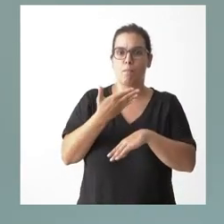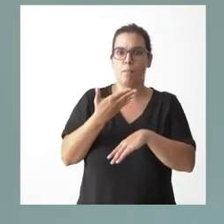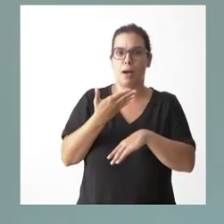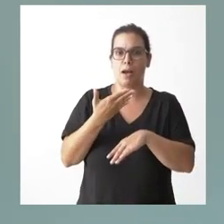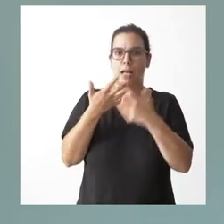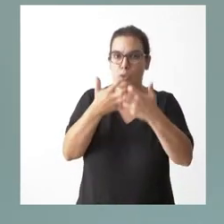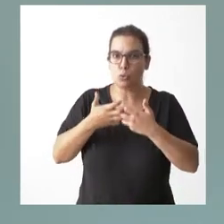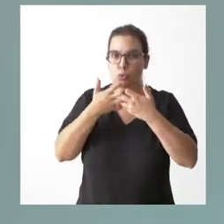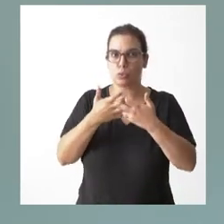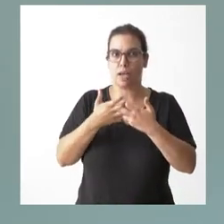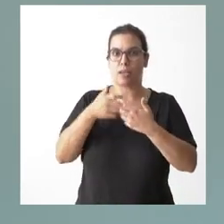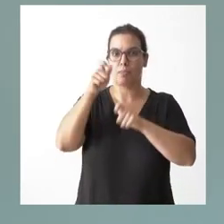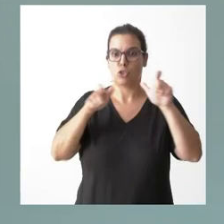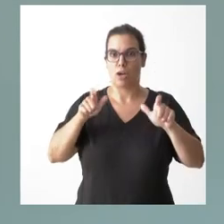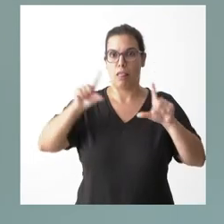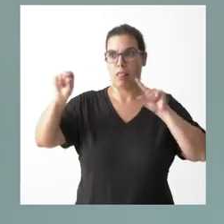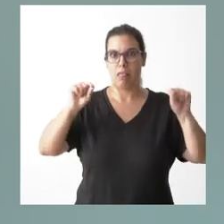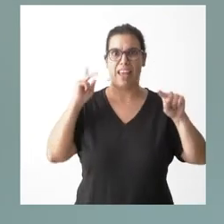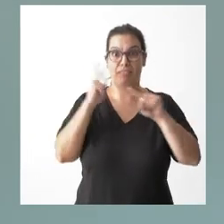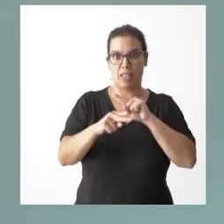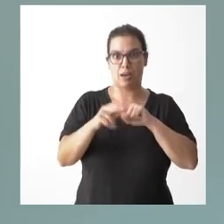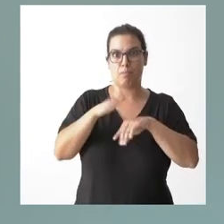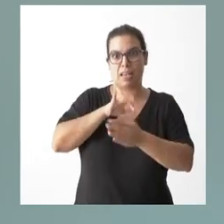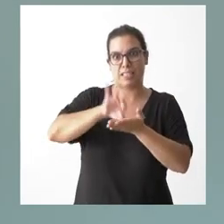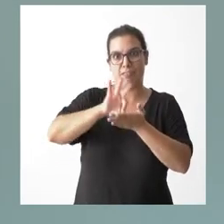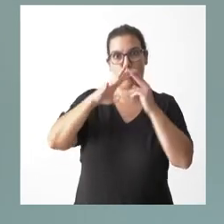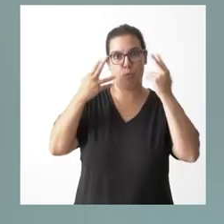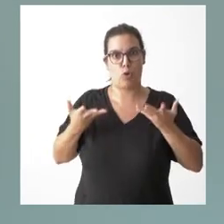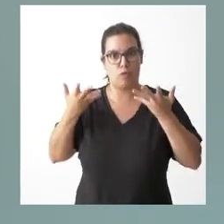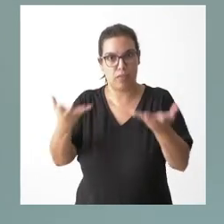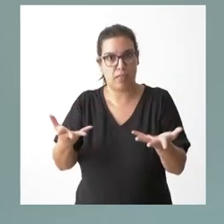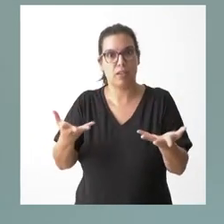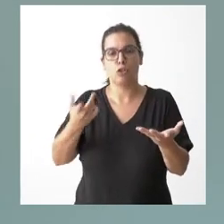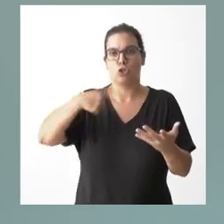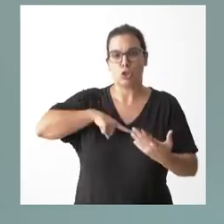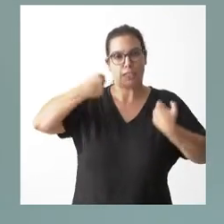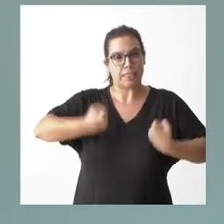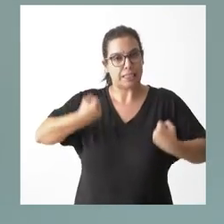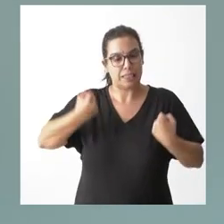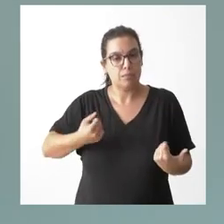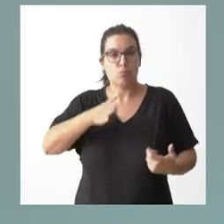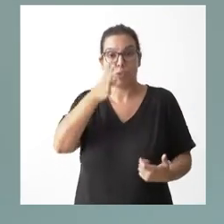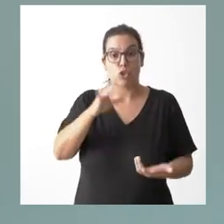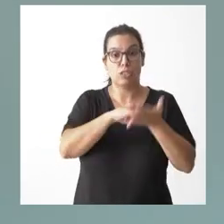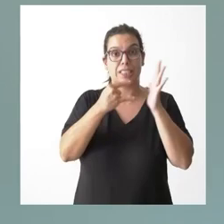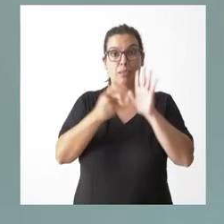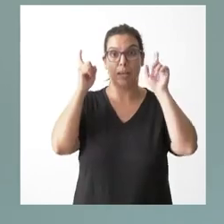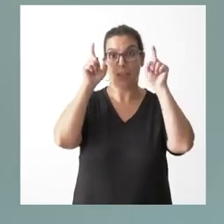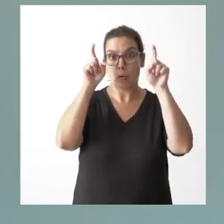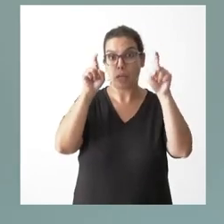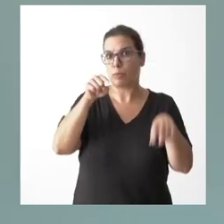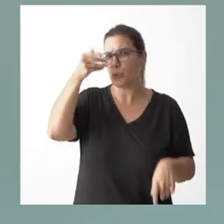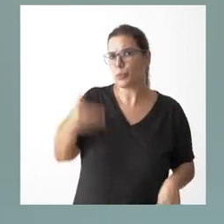luchar contra el reto demográfico en los servicios públicos. Ahí no hemos dejado de insistir en que un sistema educativo es un